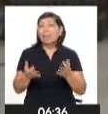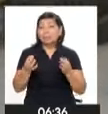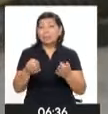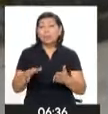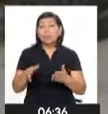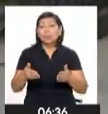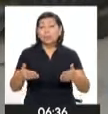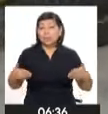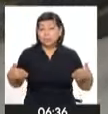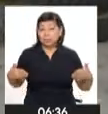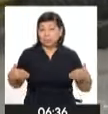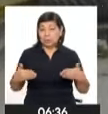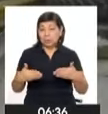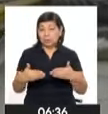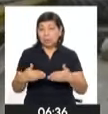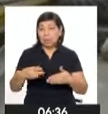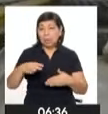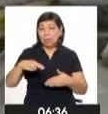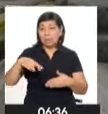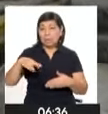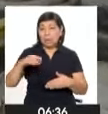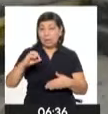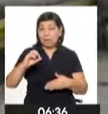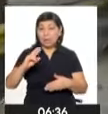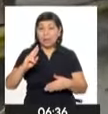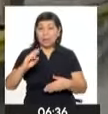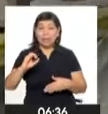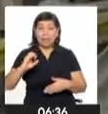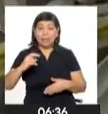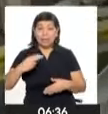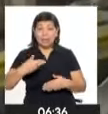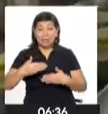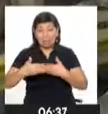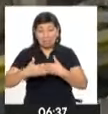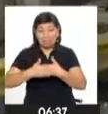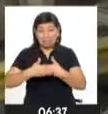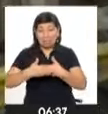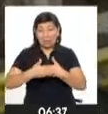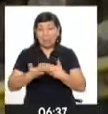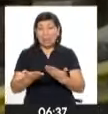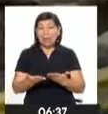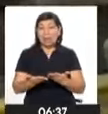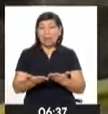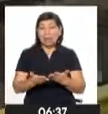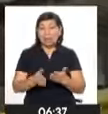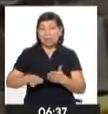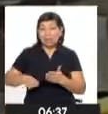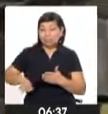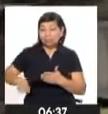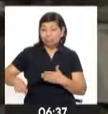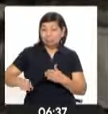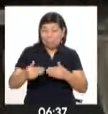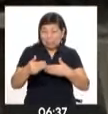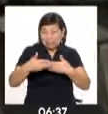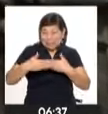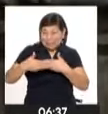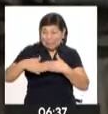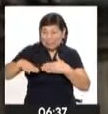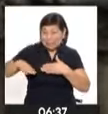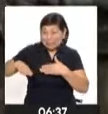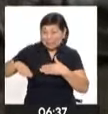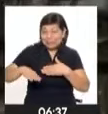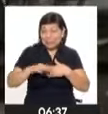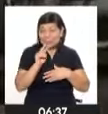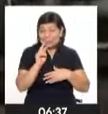exactamente en el cruce de las avenidas María Reich, a pocos metros nada más de la vía Panamericana Sur.